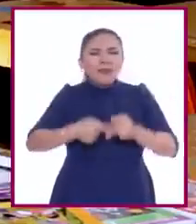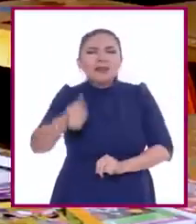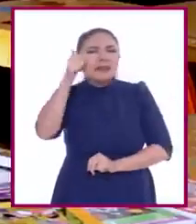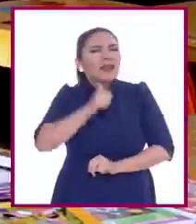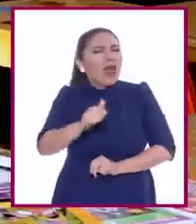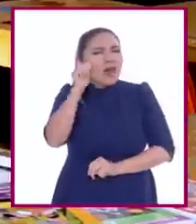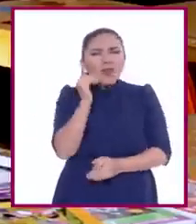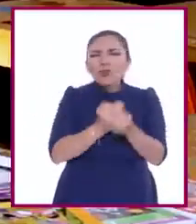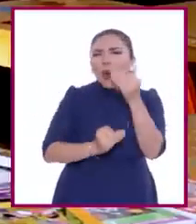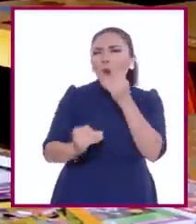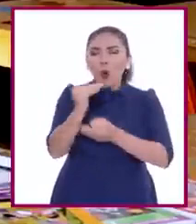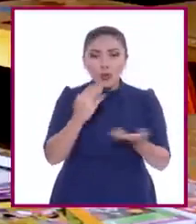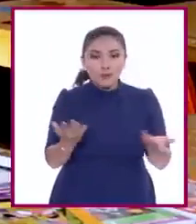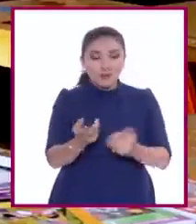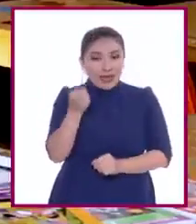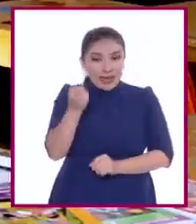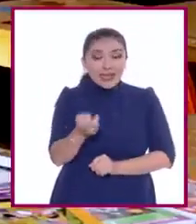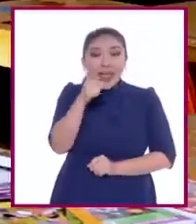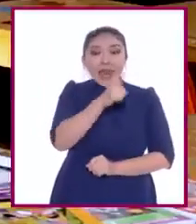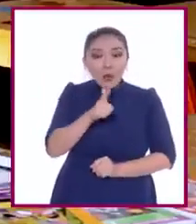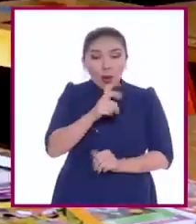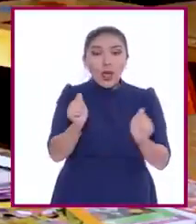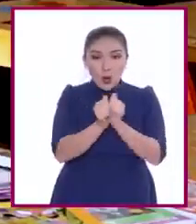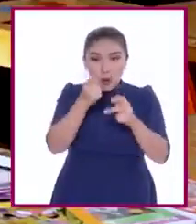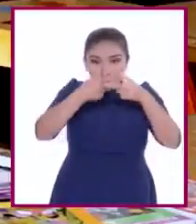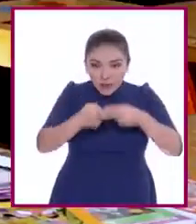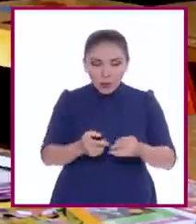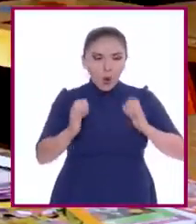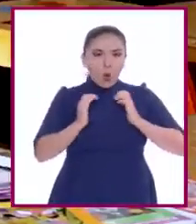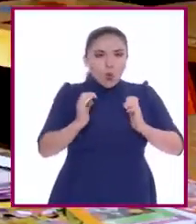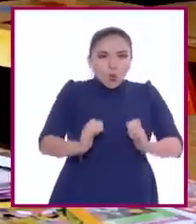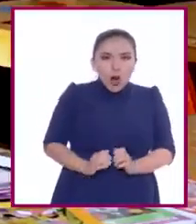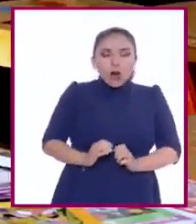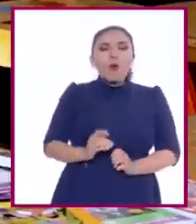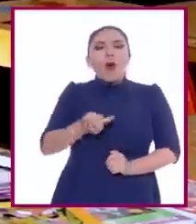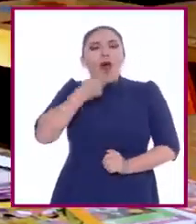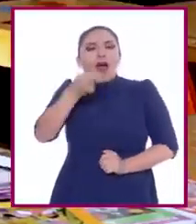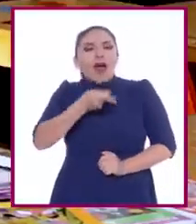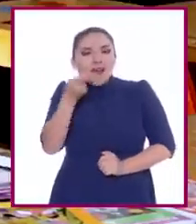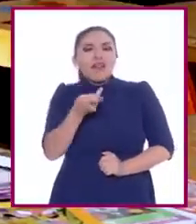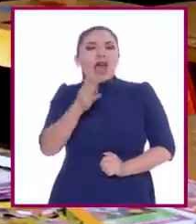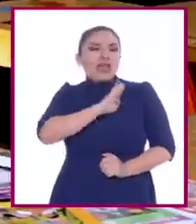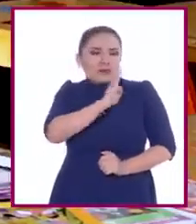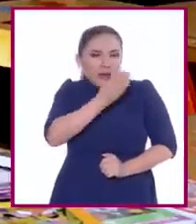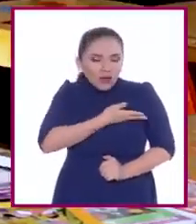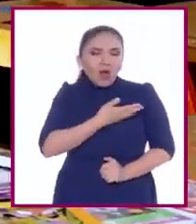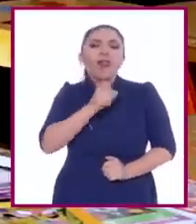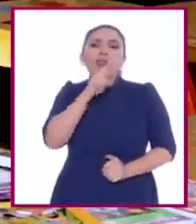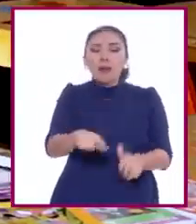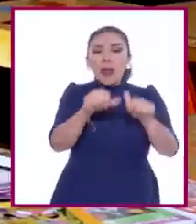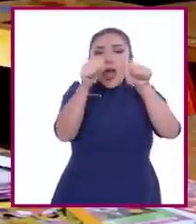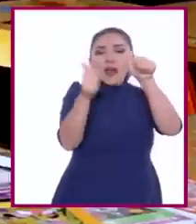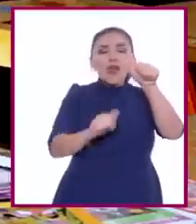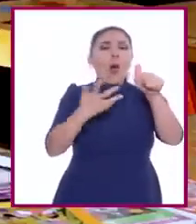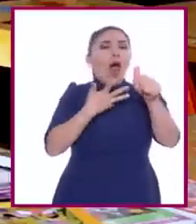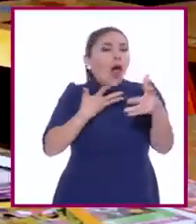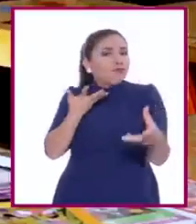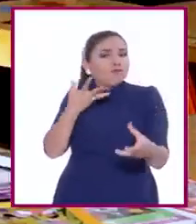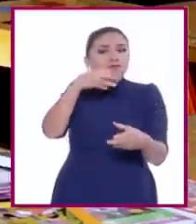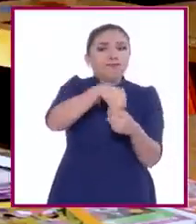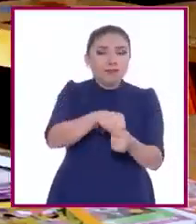el lenguaje matemático. Aquí el lenguaje matemático, el corporal, la lengua materna y también el lenguaje artístico